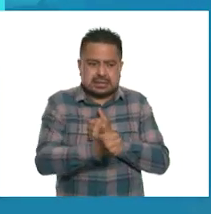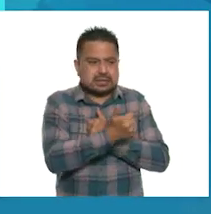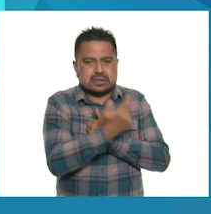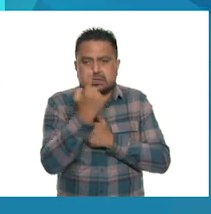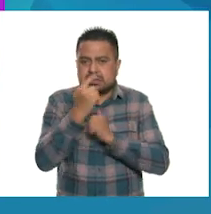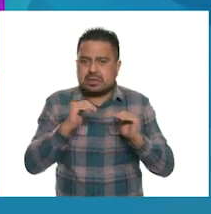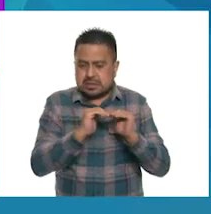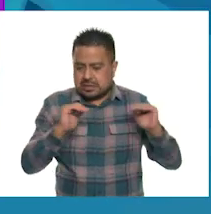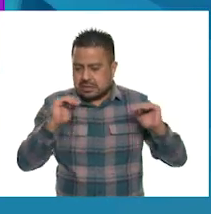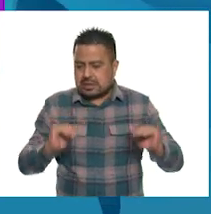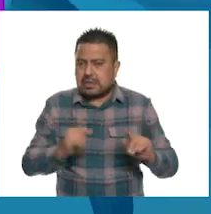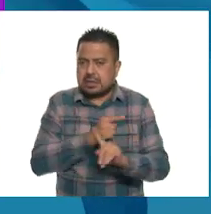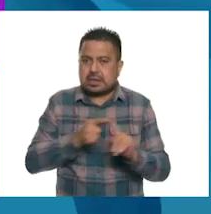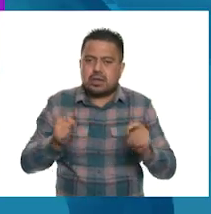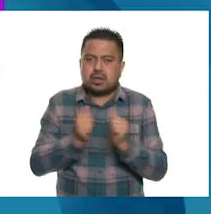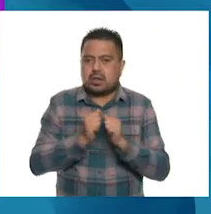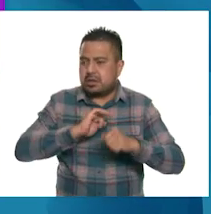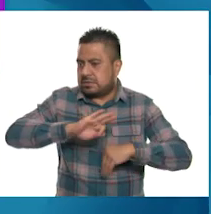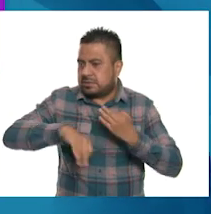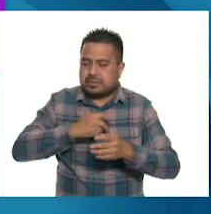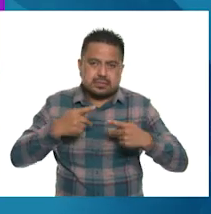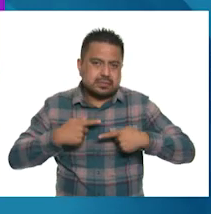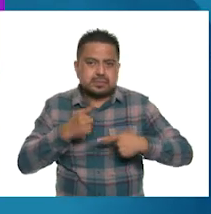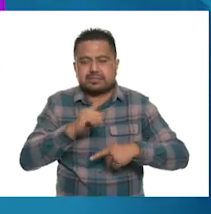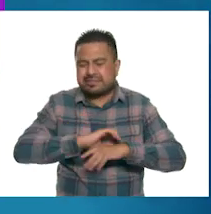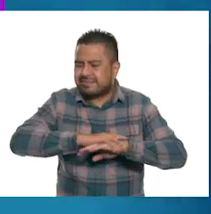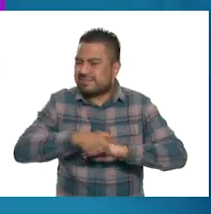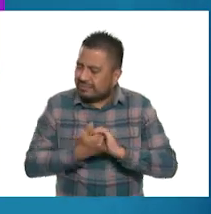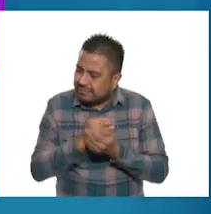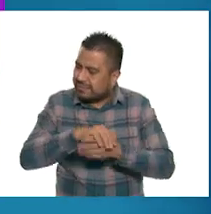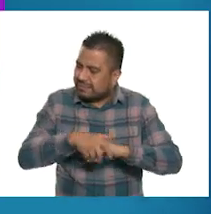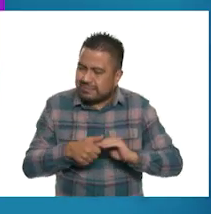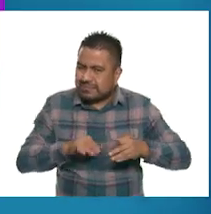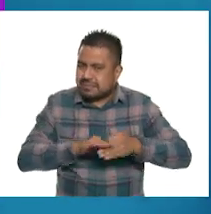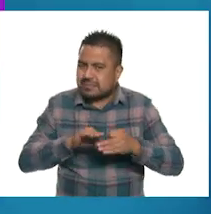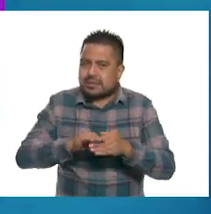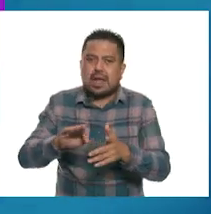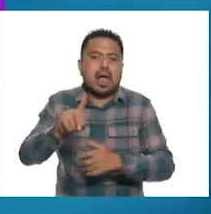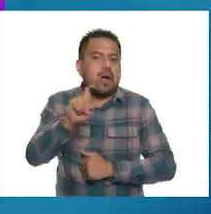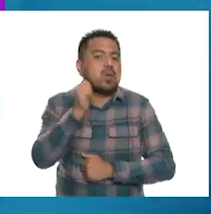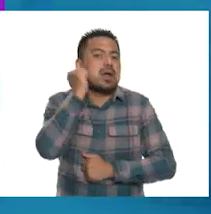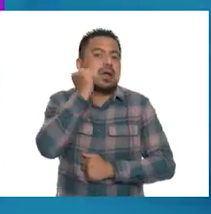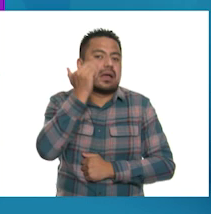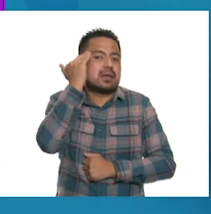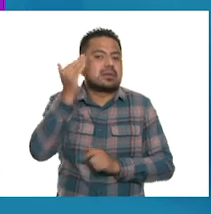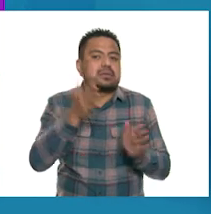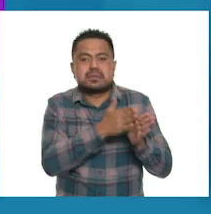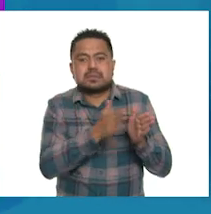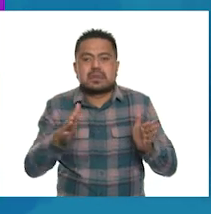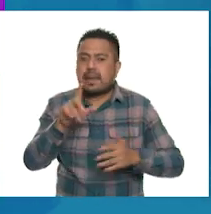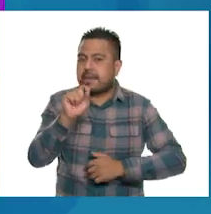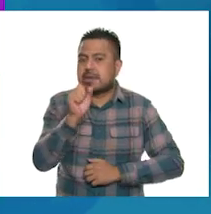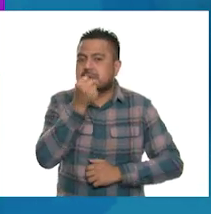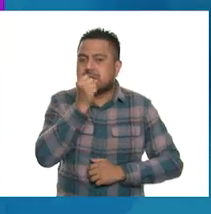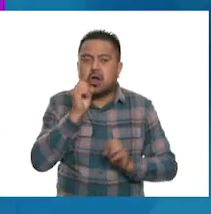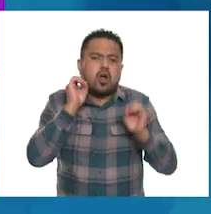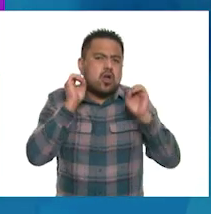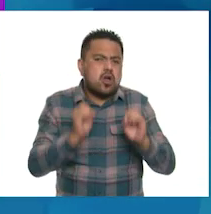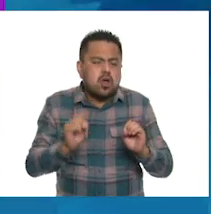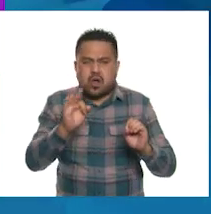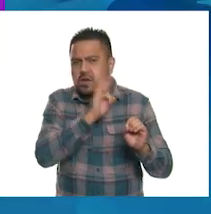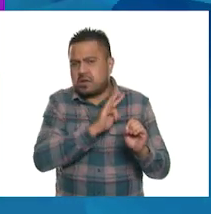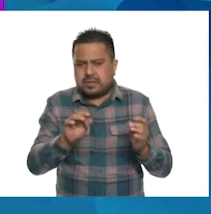metros entre tú y los demás. Lávate las manos muy seguido con agua y jabón por lo menos durante 20 segundos o